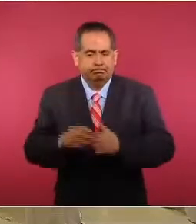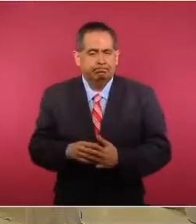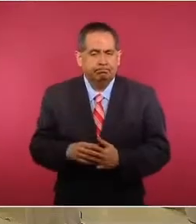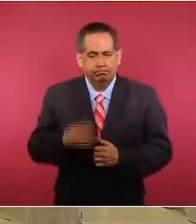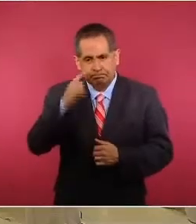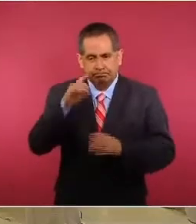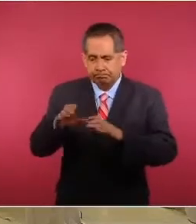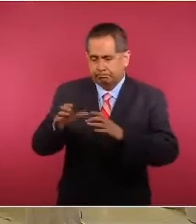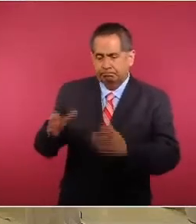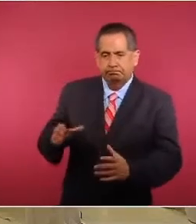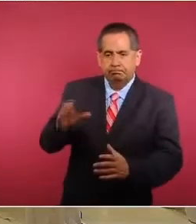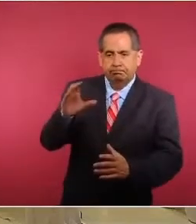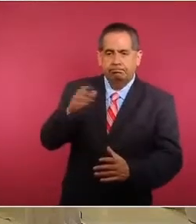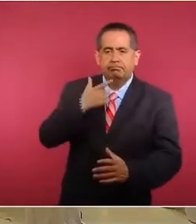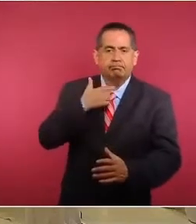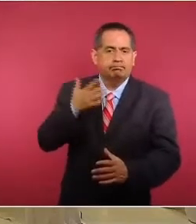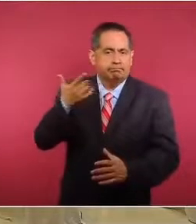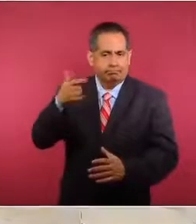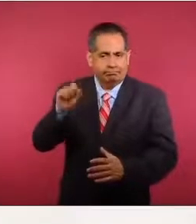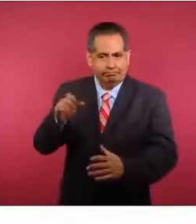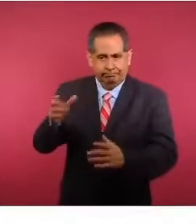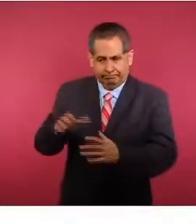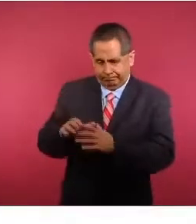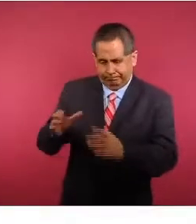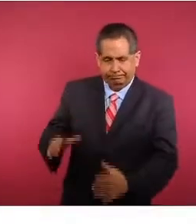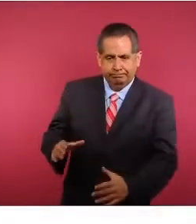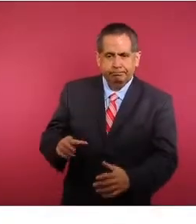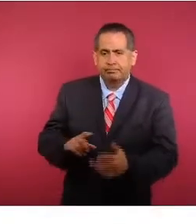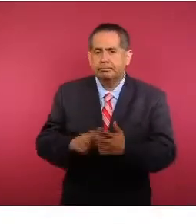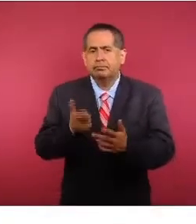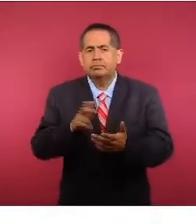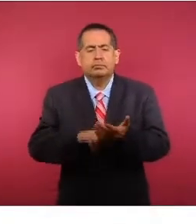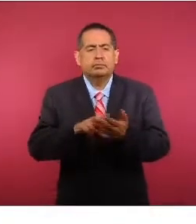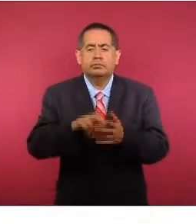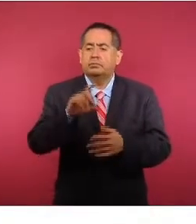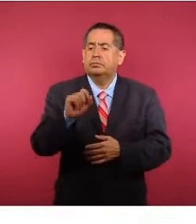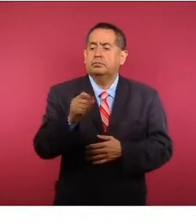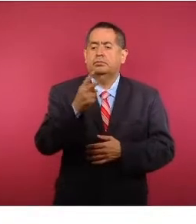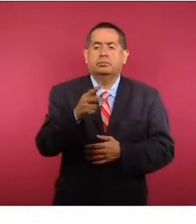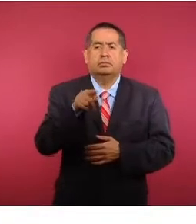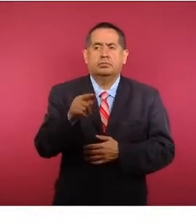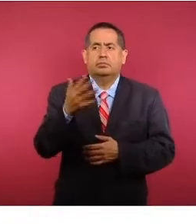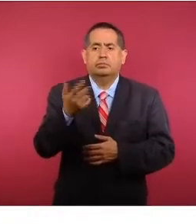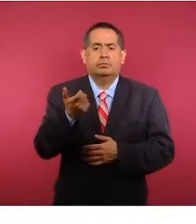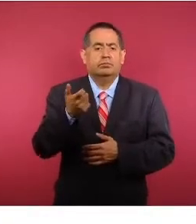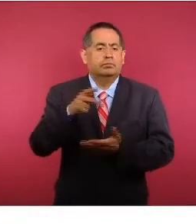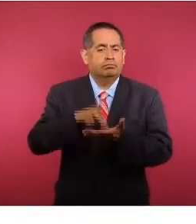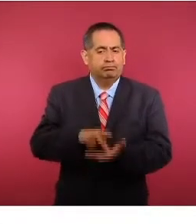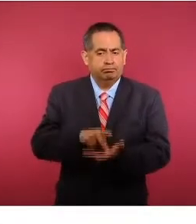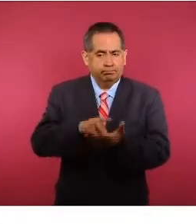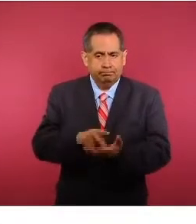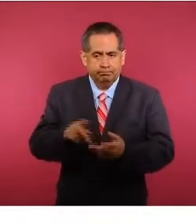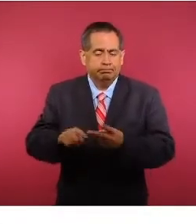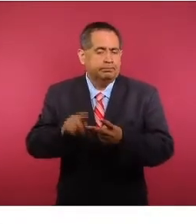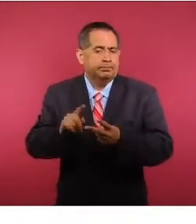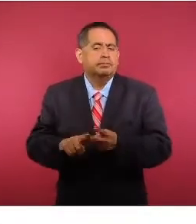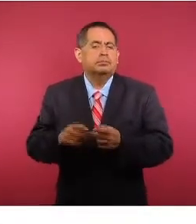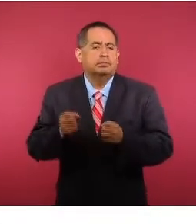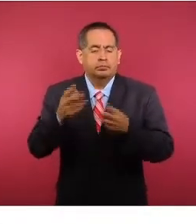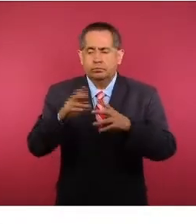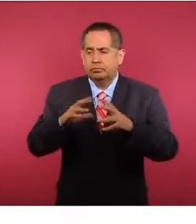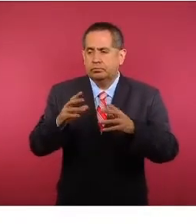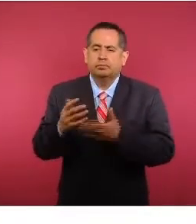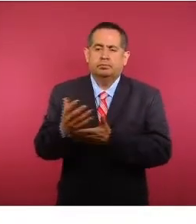gas, Gas Menjuc en Los Cabos, Baja California, 22 pesos con 50 centavos por kilo para los cilindros, con un margen